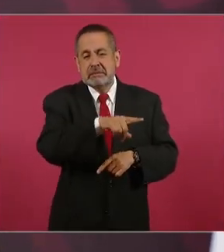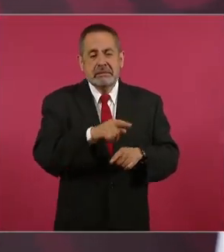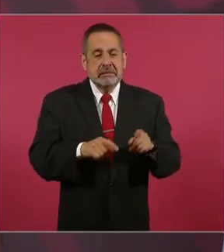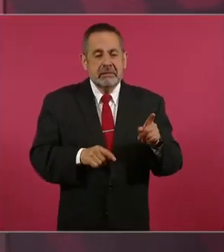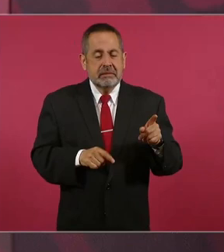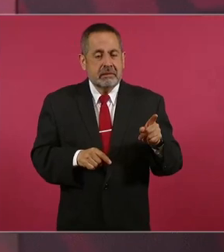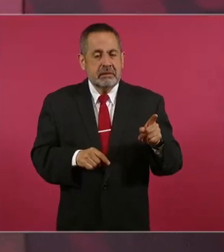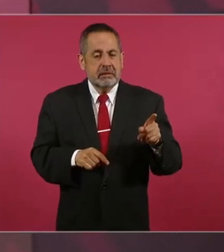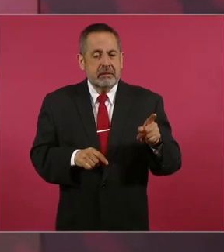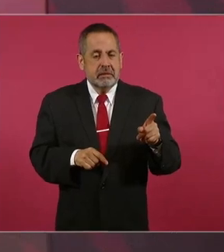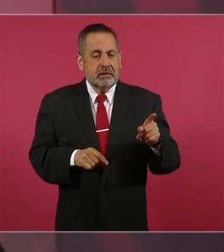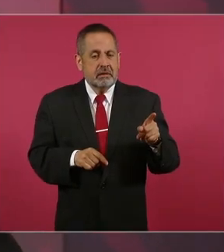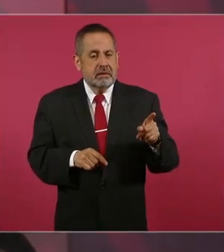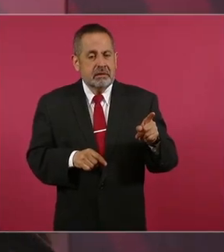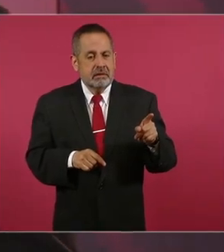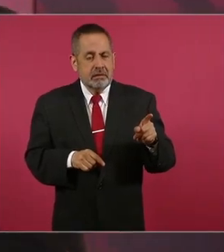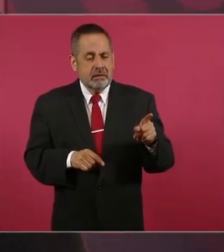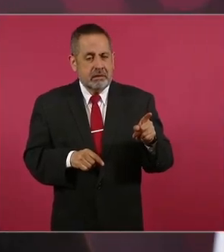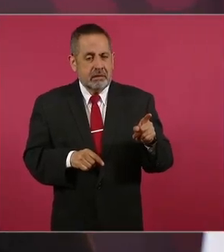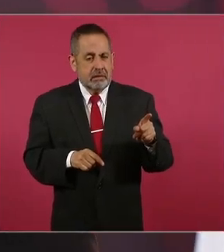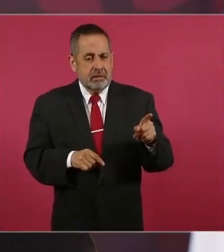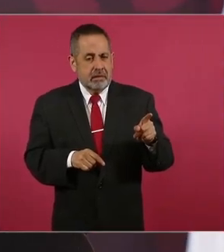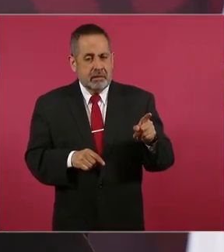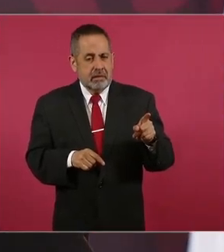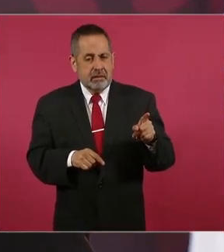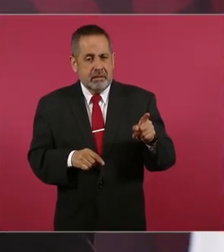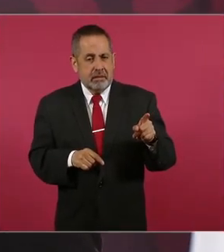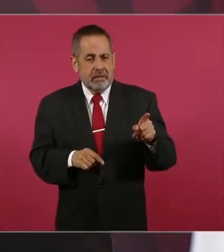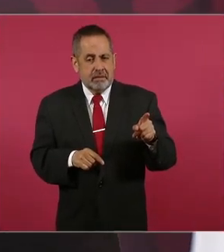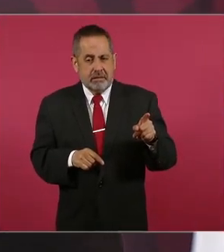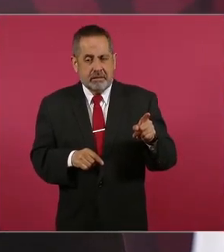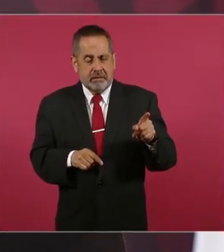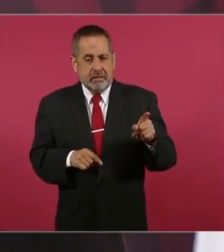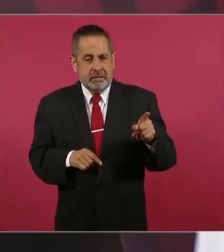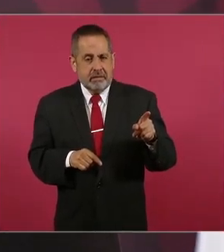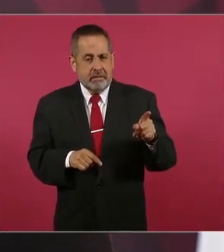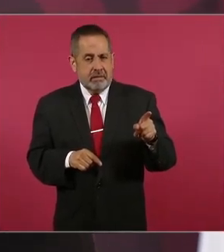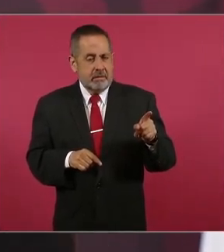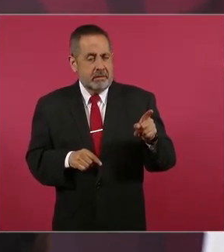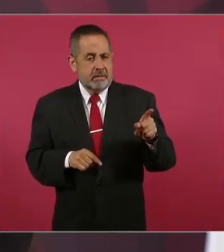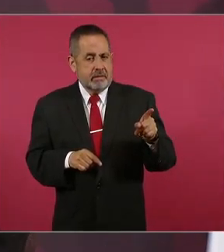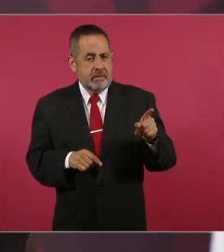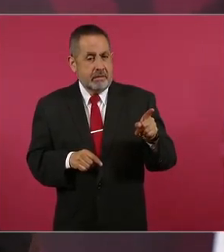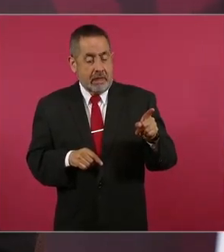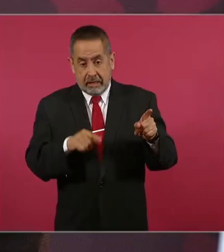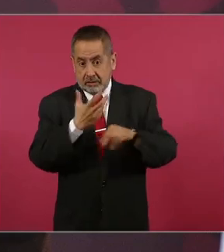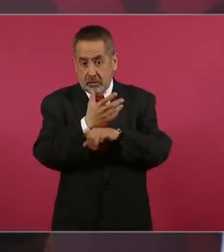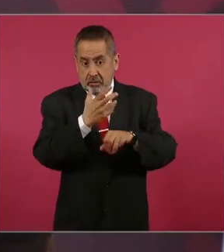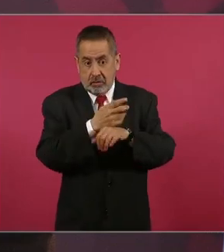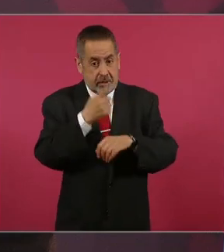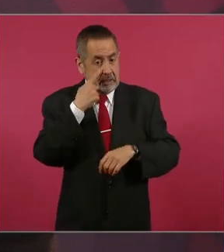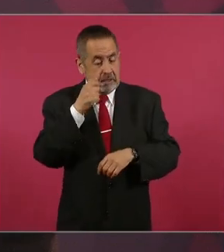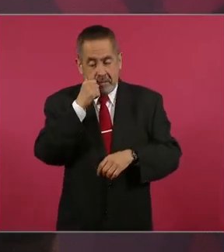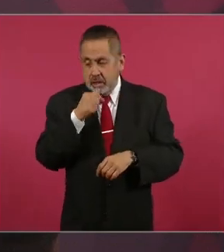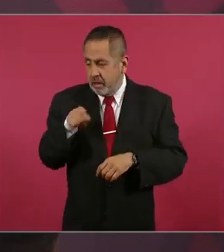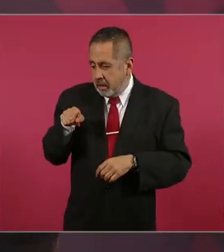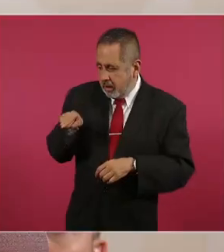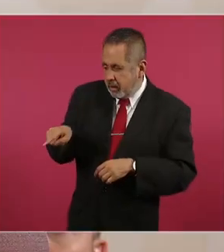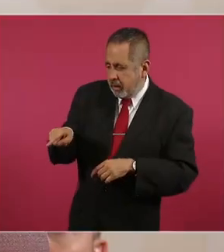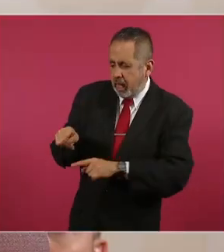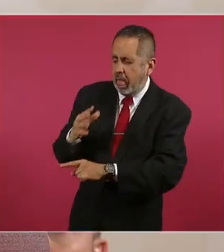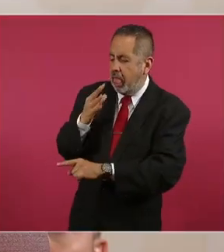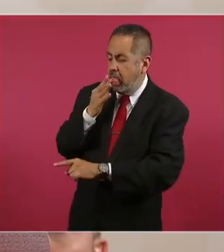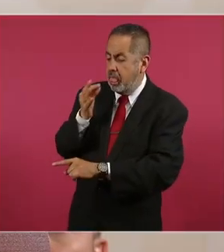la paja en el